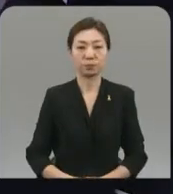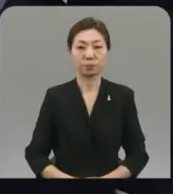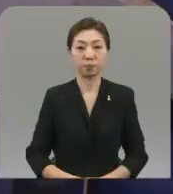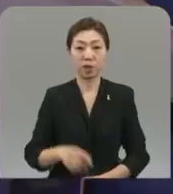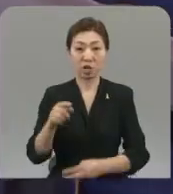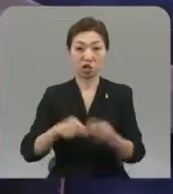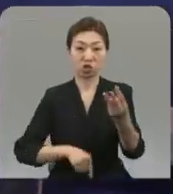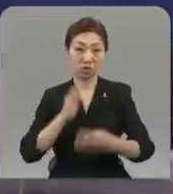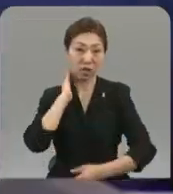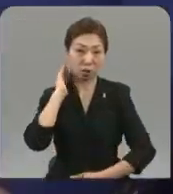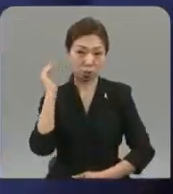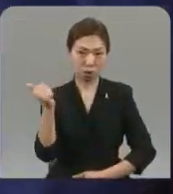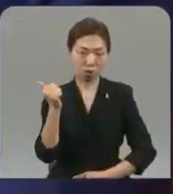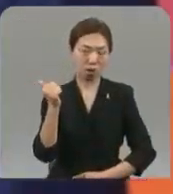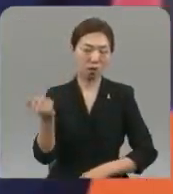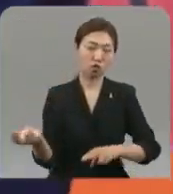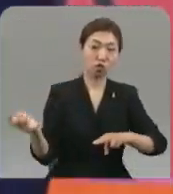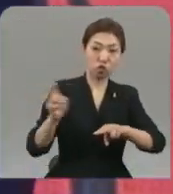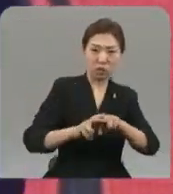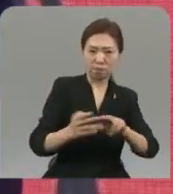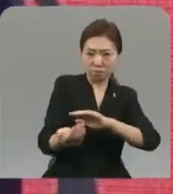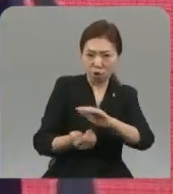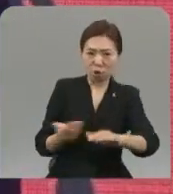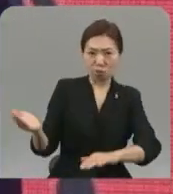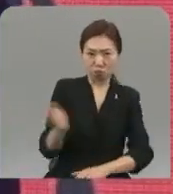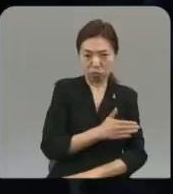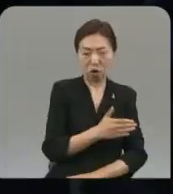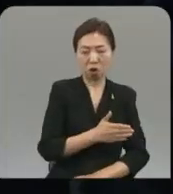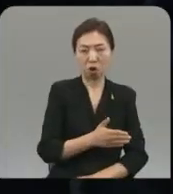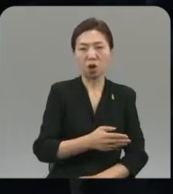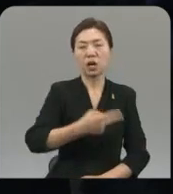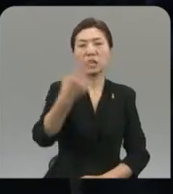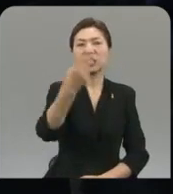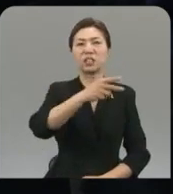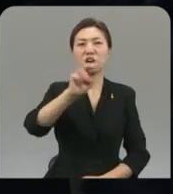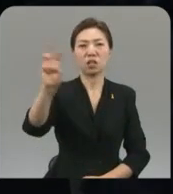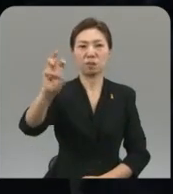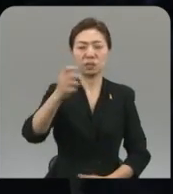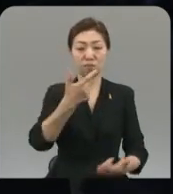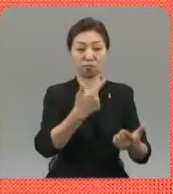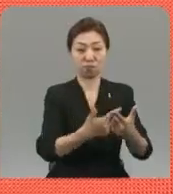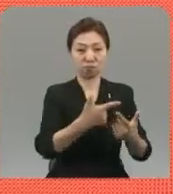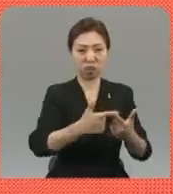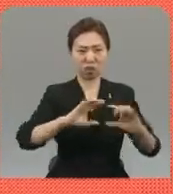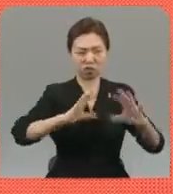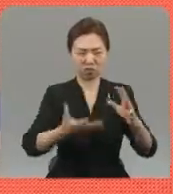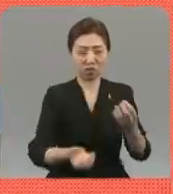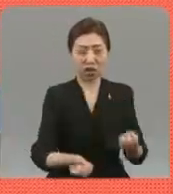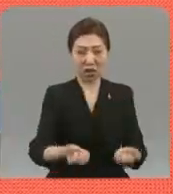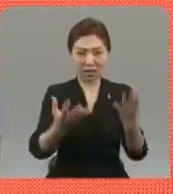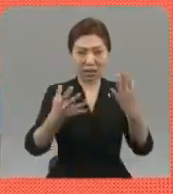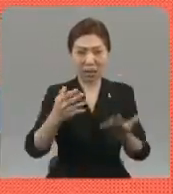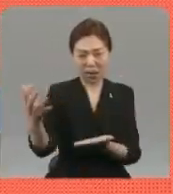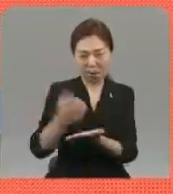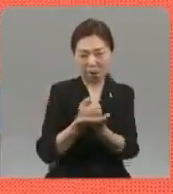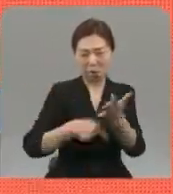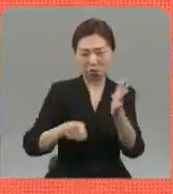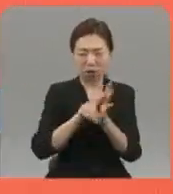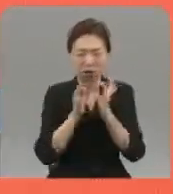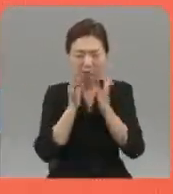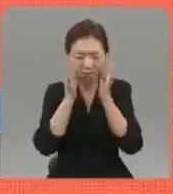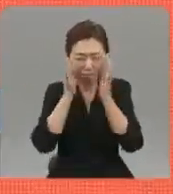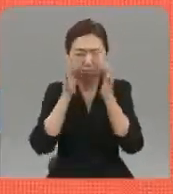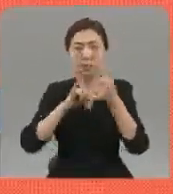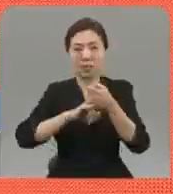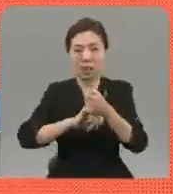el gobierno surcoreano se aboca promocionar la candidatura de pusan como sede de la expomundial 2030 y se esfuerza al máximo por